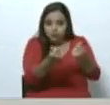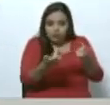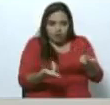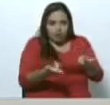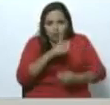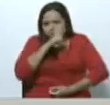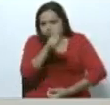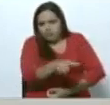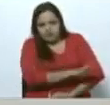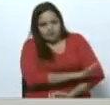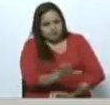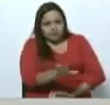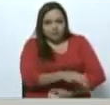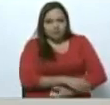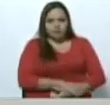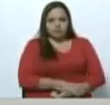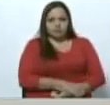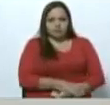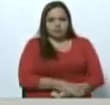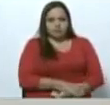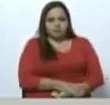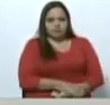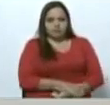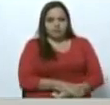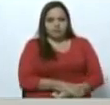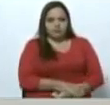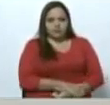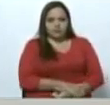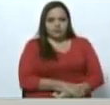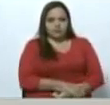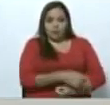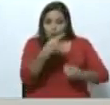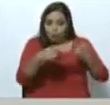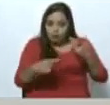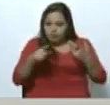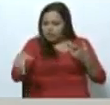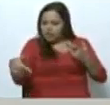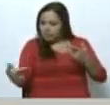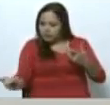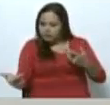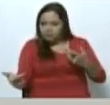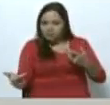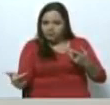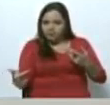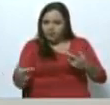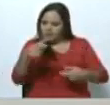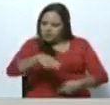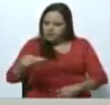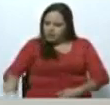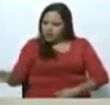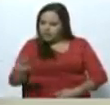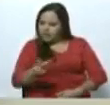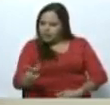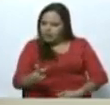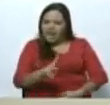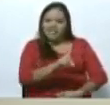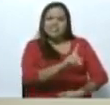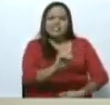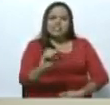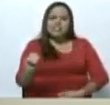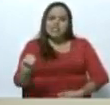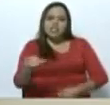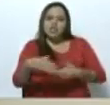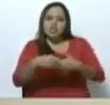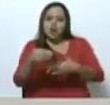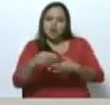terrible. Cosa que en la práctica lo vimos los venezolanos como, que de cada 100 dólares que recibía el